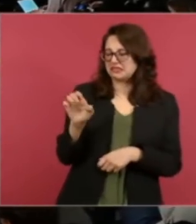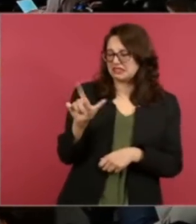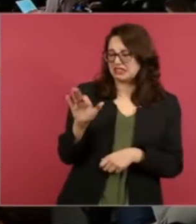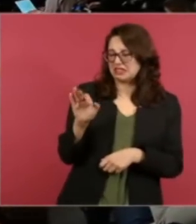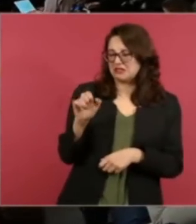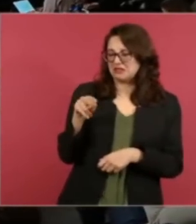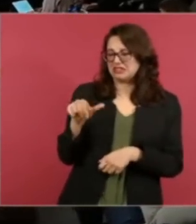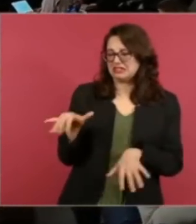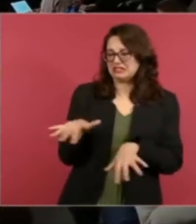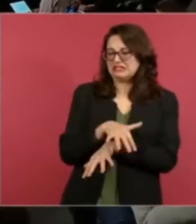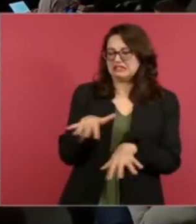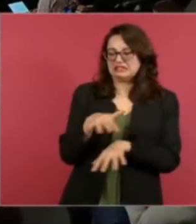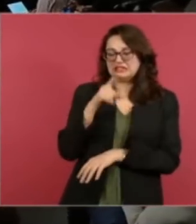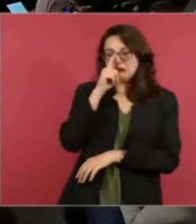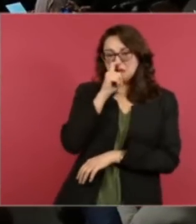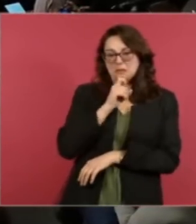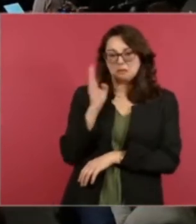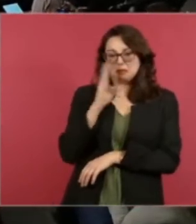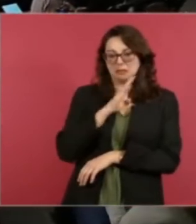maloliente.